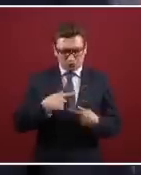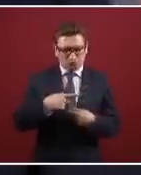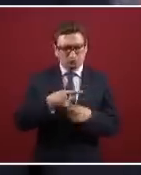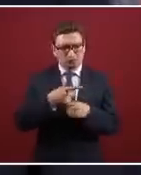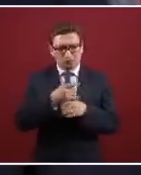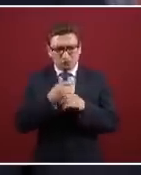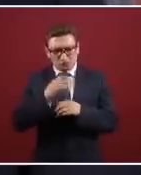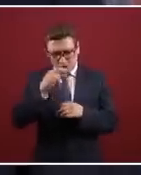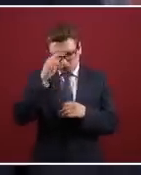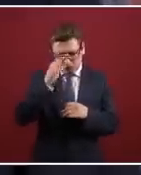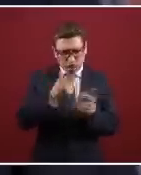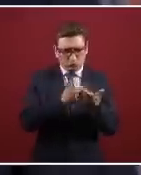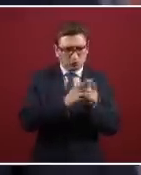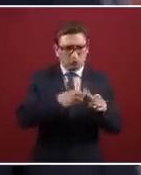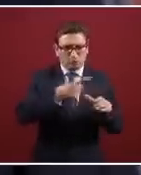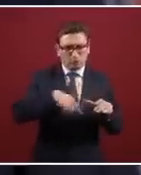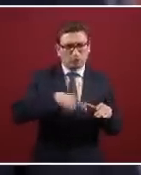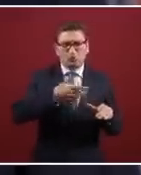conservadores,